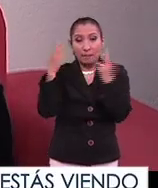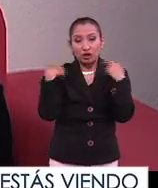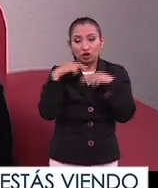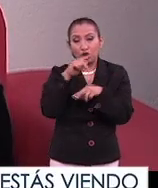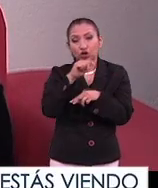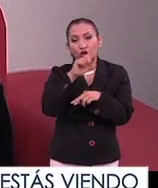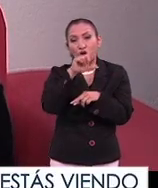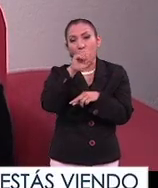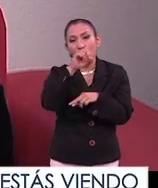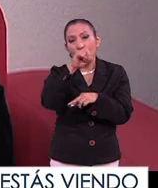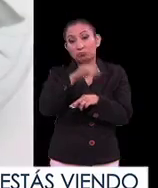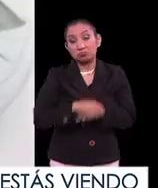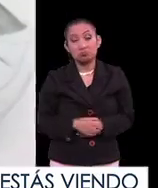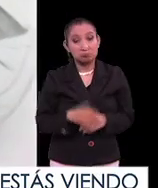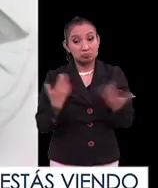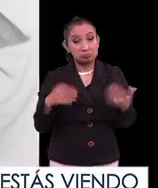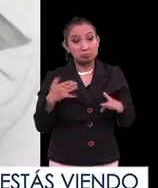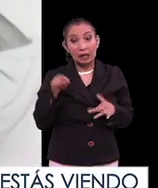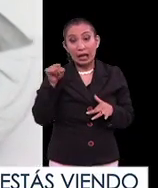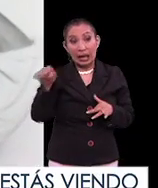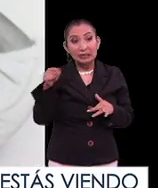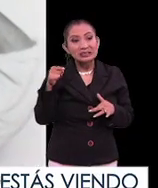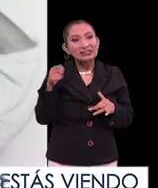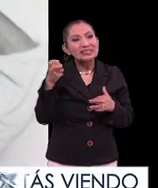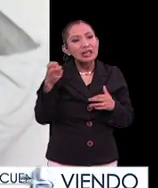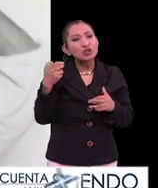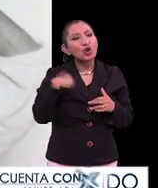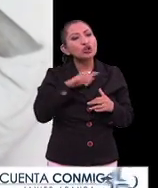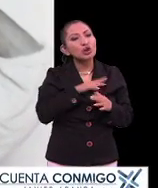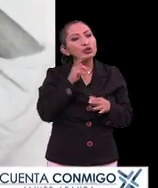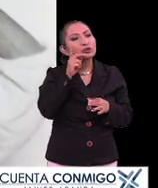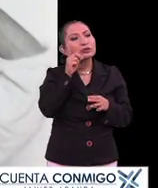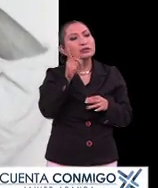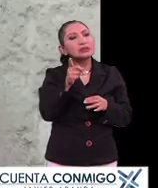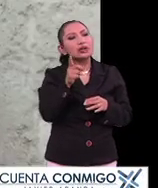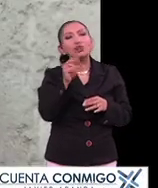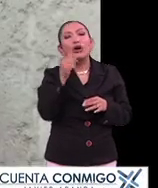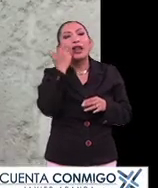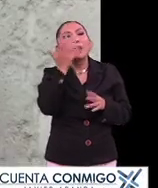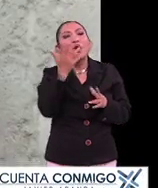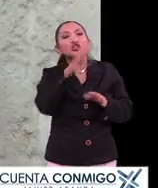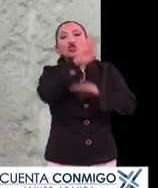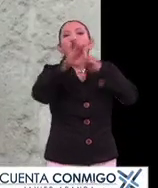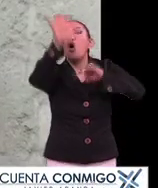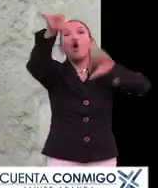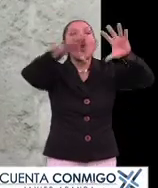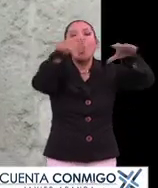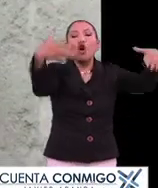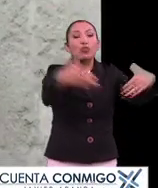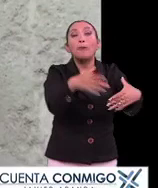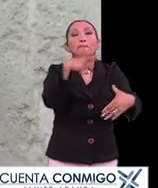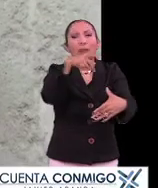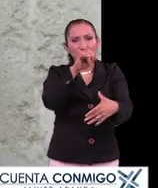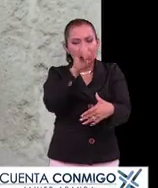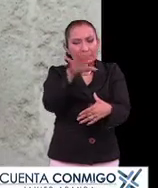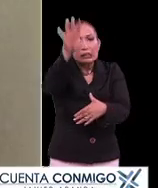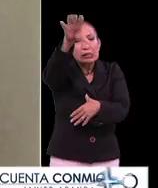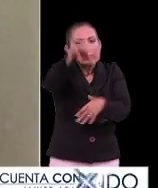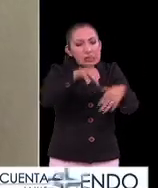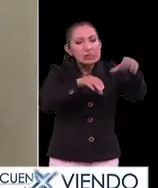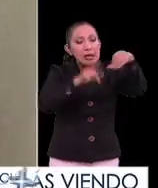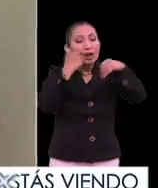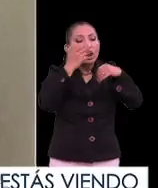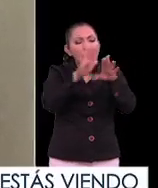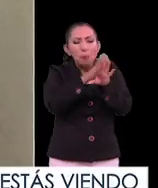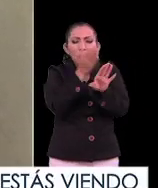maestro Toledo. Es decir, eso es lo que nosotros hicimos. No quisimos abarcarlo todo, pero lo que sí abarcamos, lo